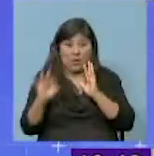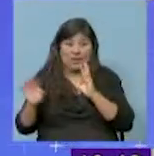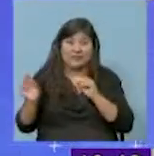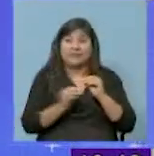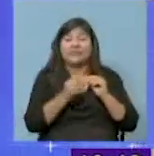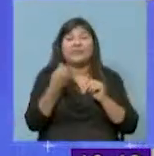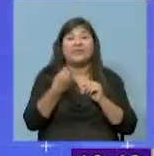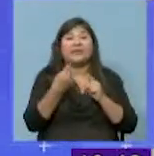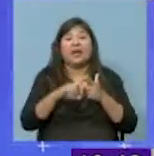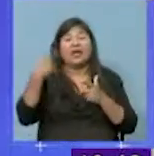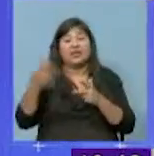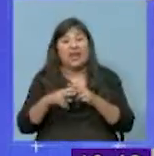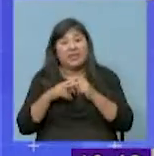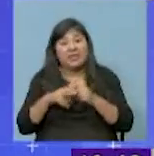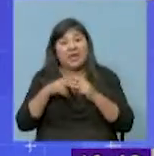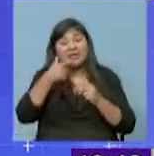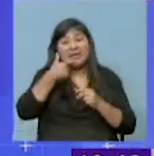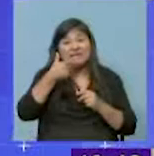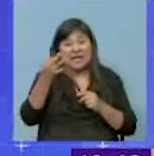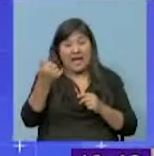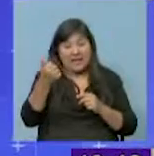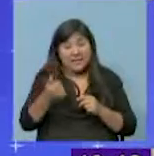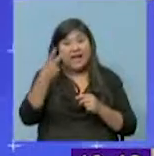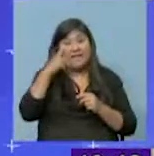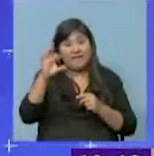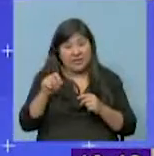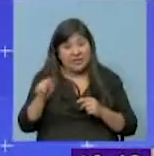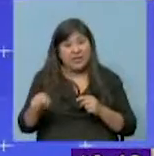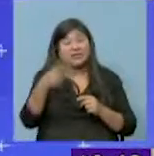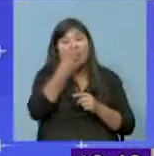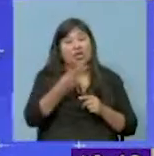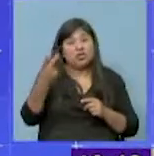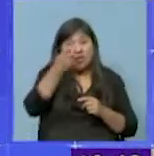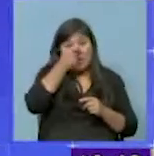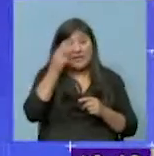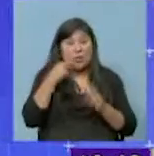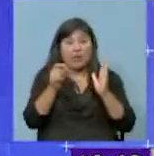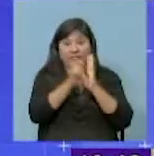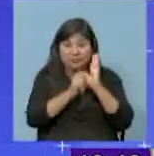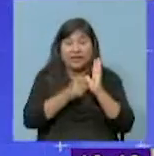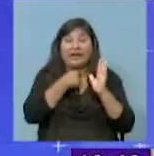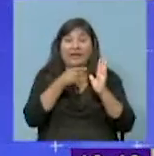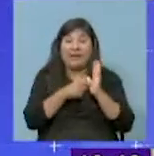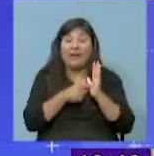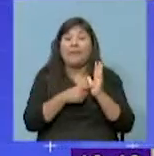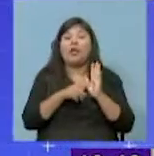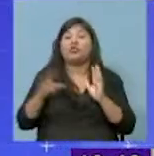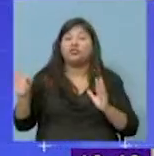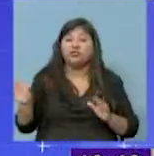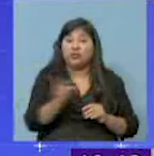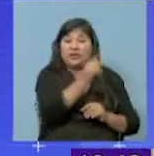técnica número 1, General Savio, mantiene la cantidad, 229 de alumnos interesados en inscribirse y la vacante